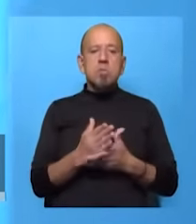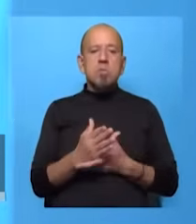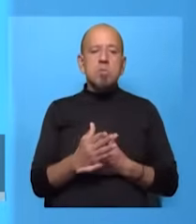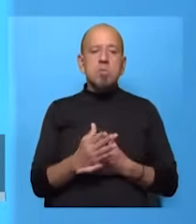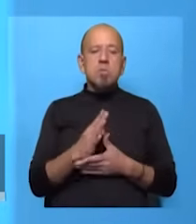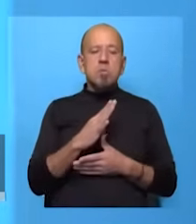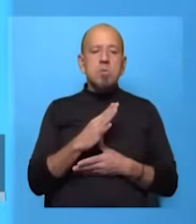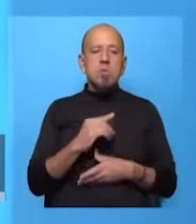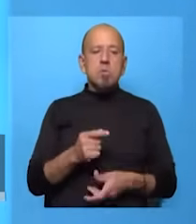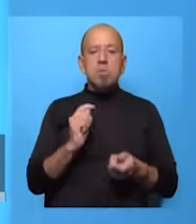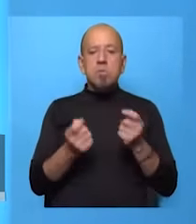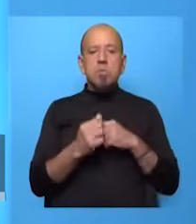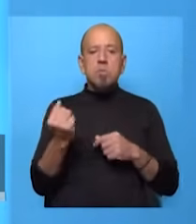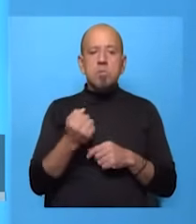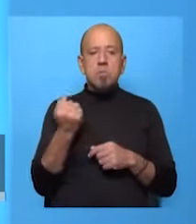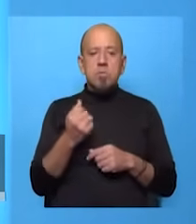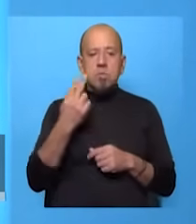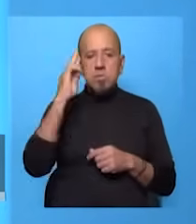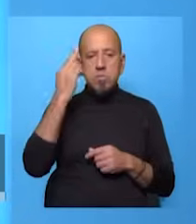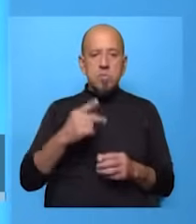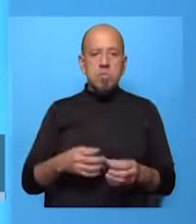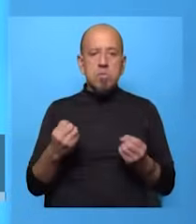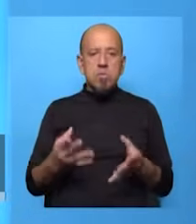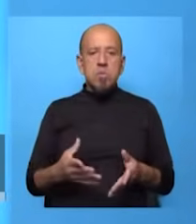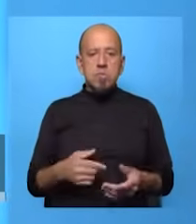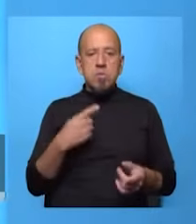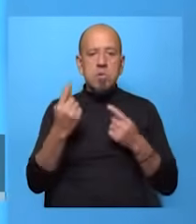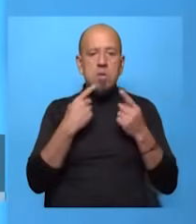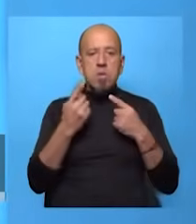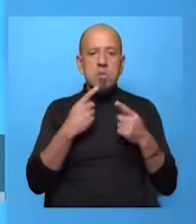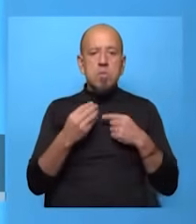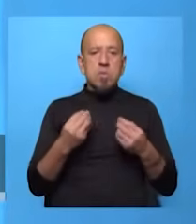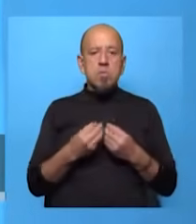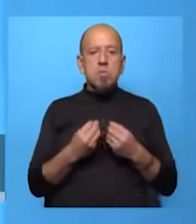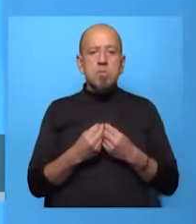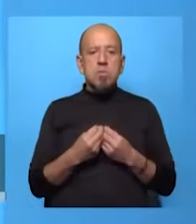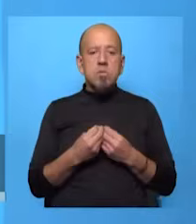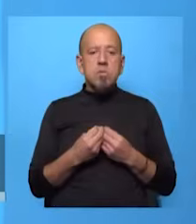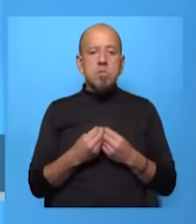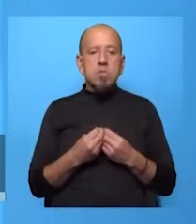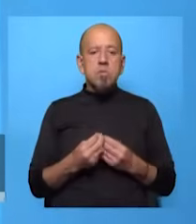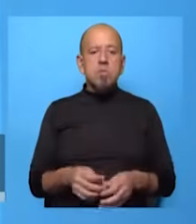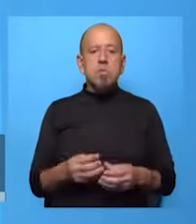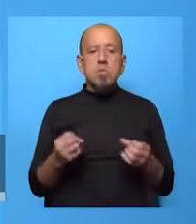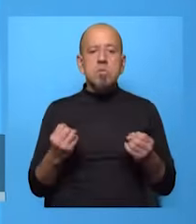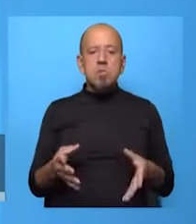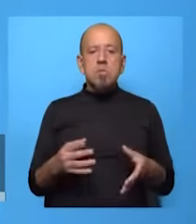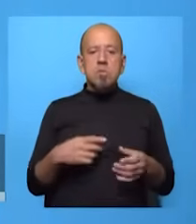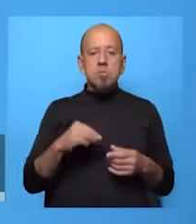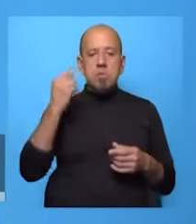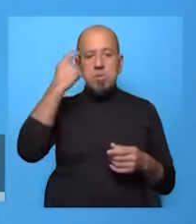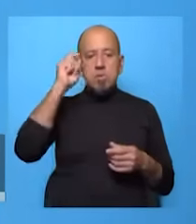importantes en la sociedad no solo urugay en el mundo es porque hubo mucha conversación es porque hubo se escucharon ideas